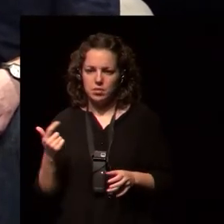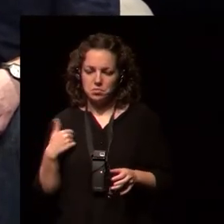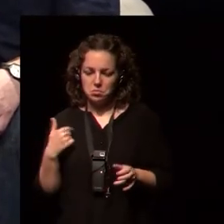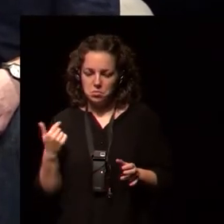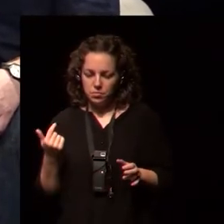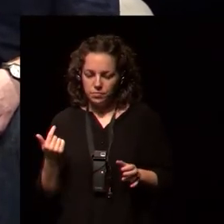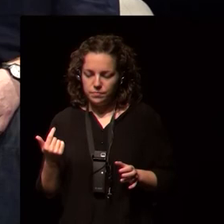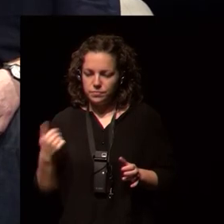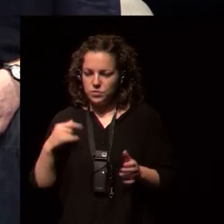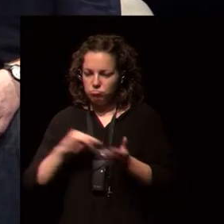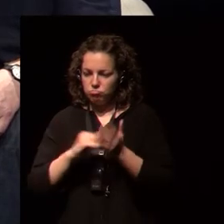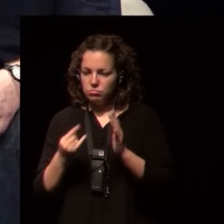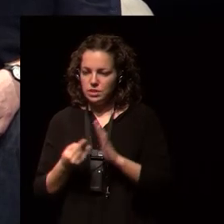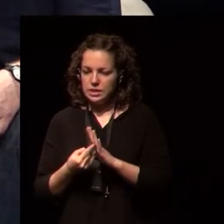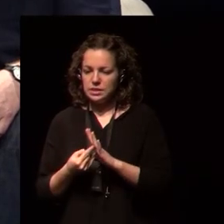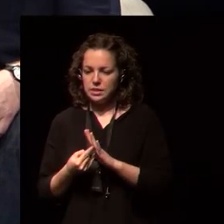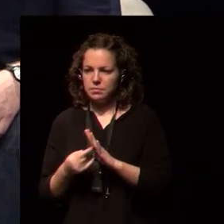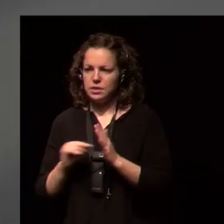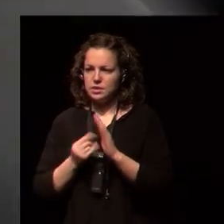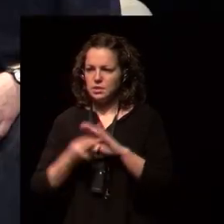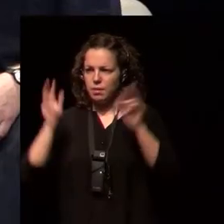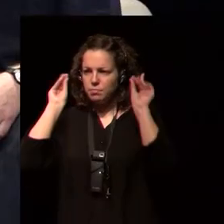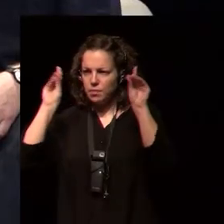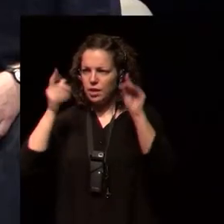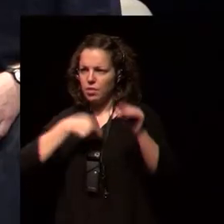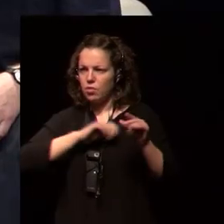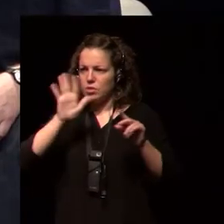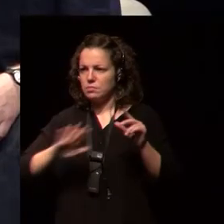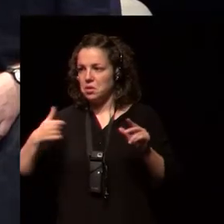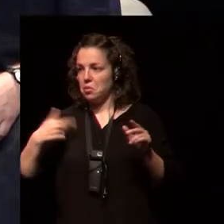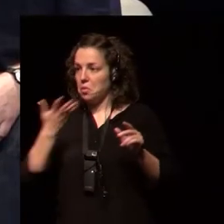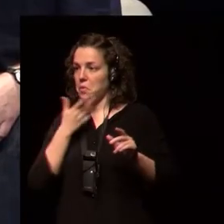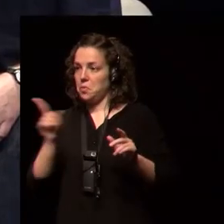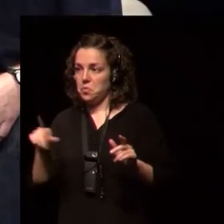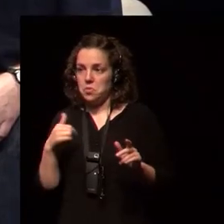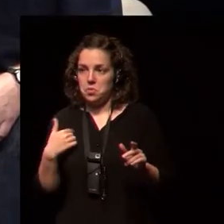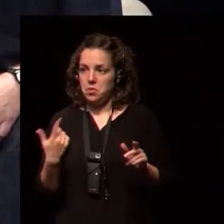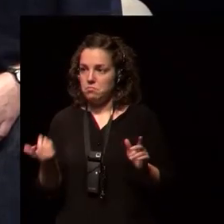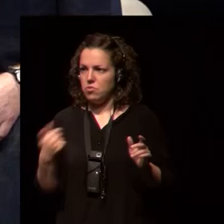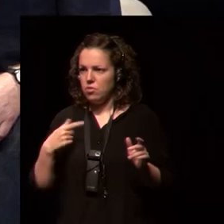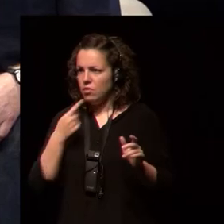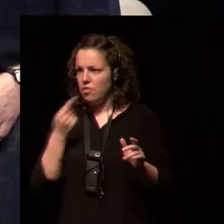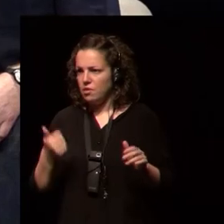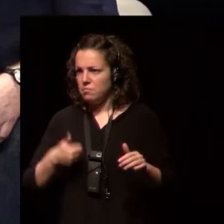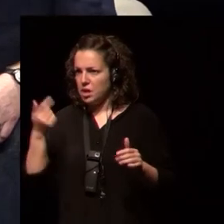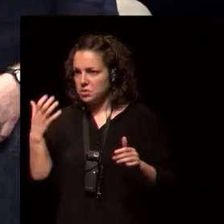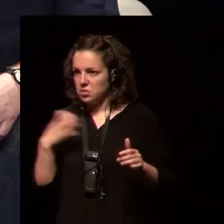La verdad es que no conozco el sistema pedagógico de España como para poder comentar.